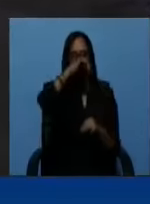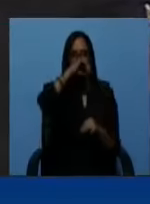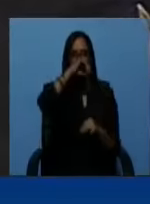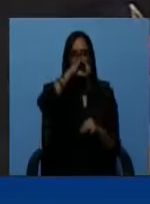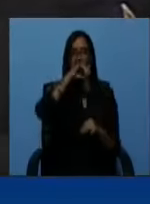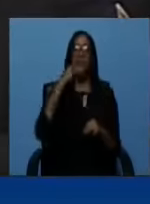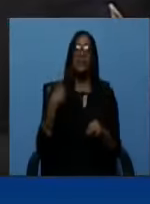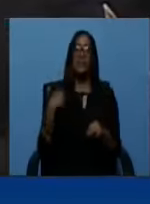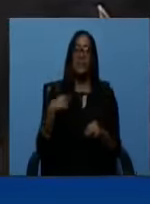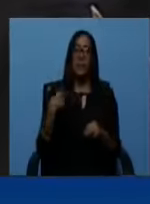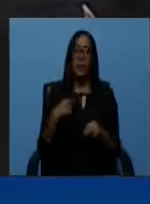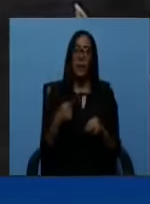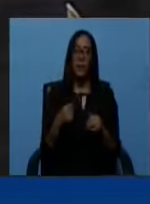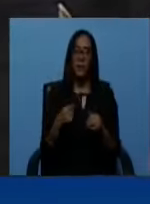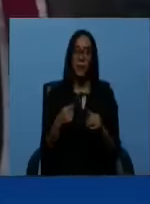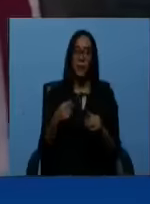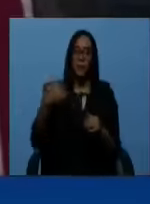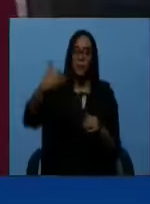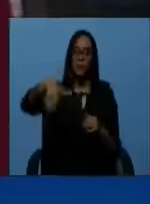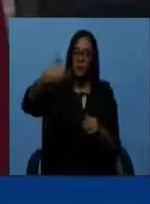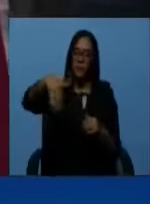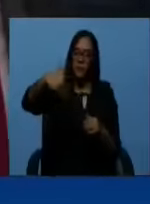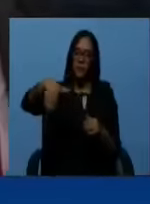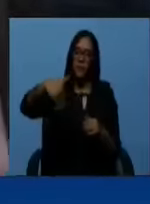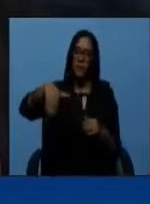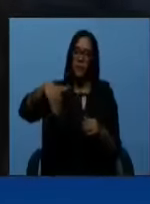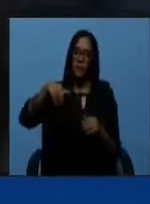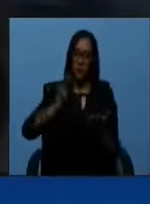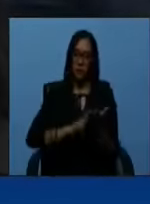Tenemos derecho, ¿verdad?